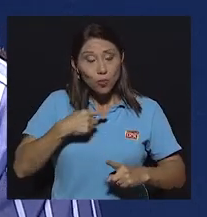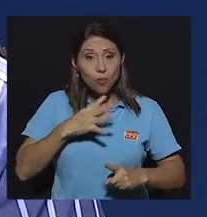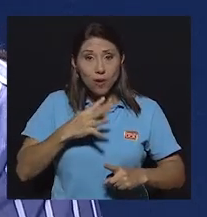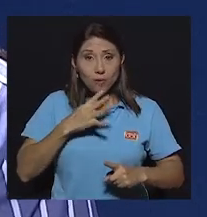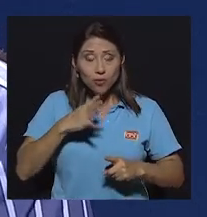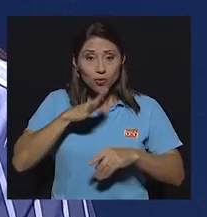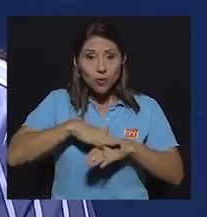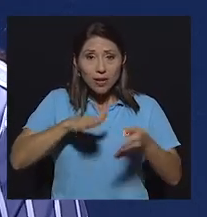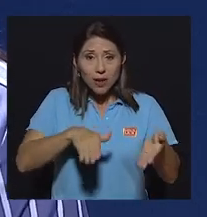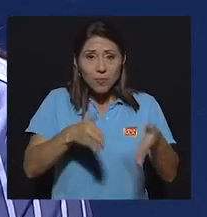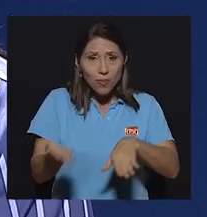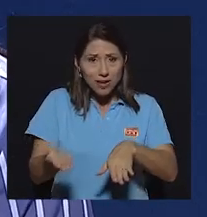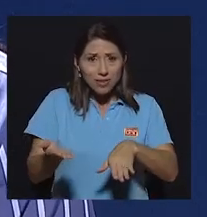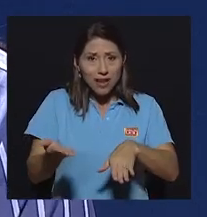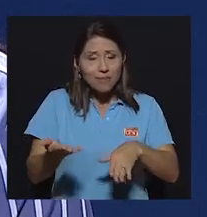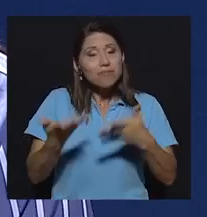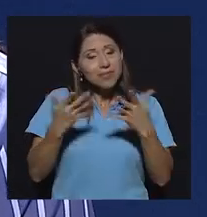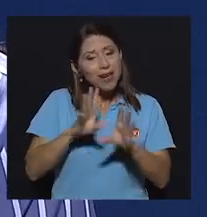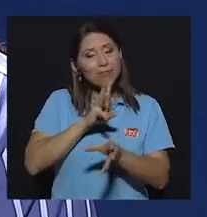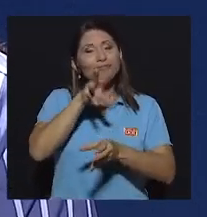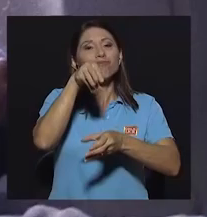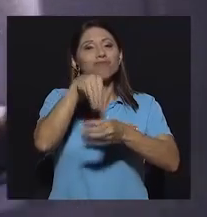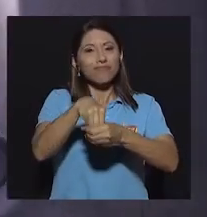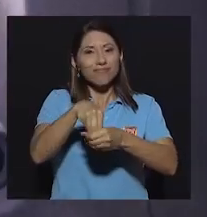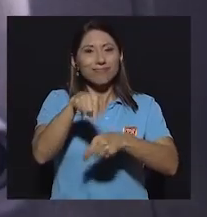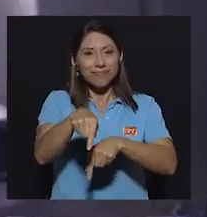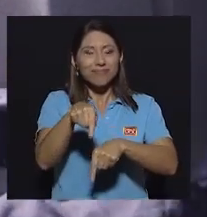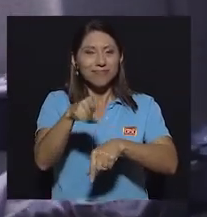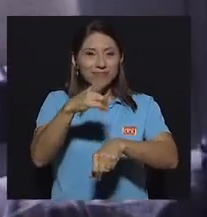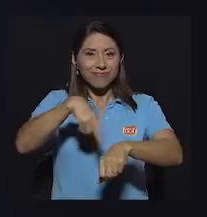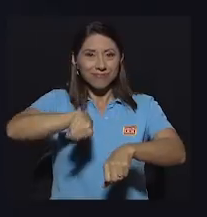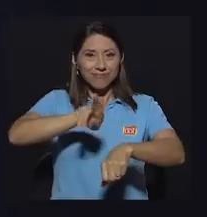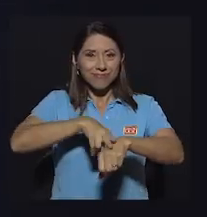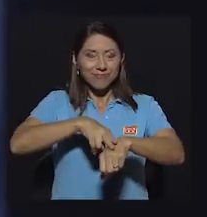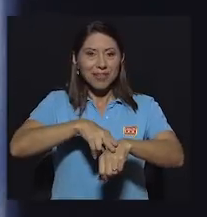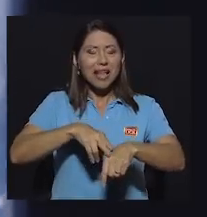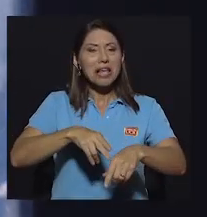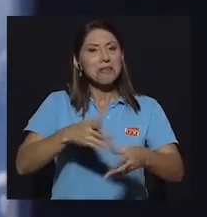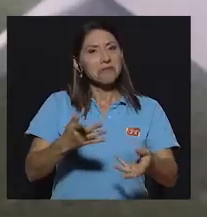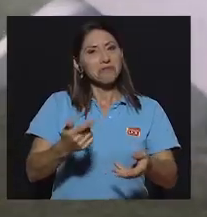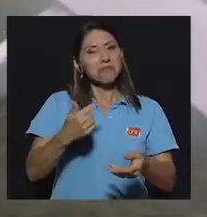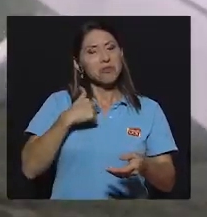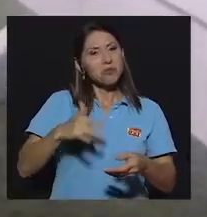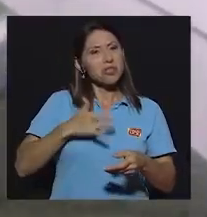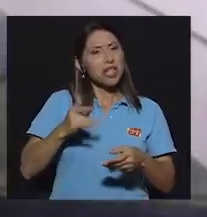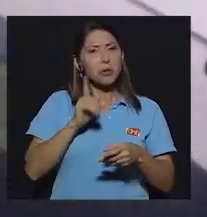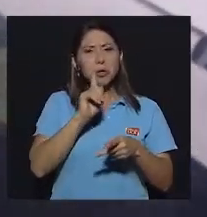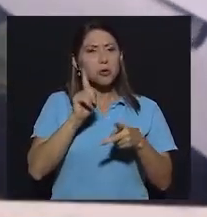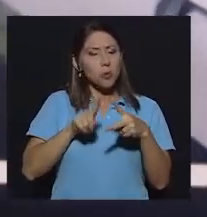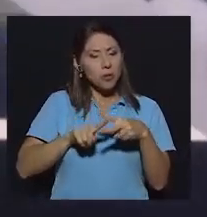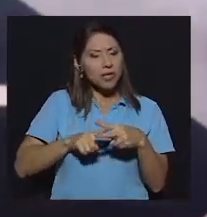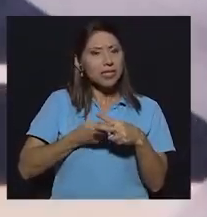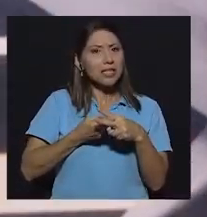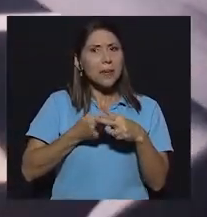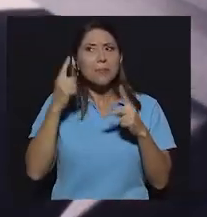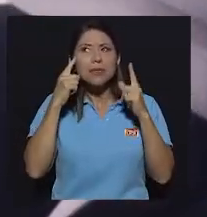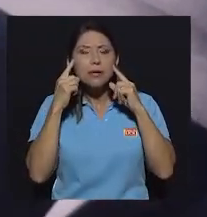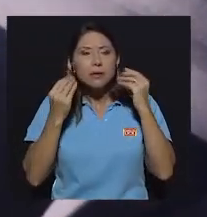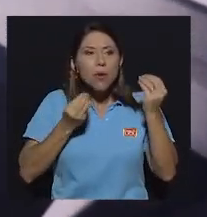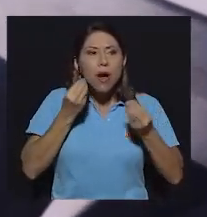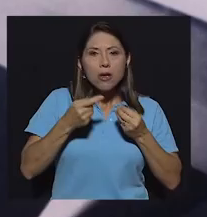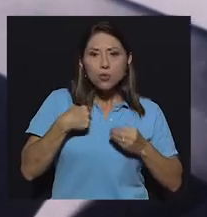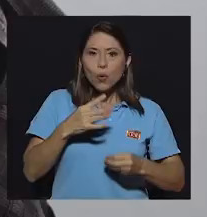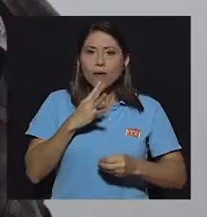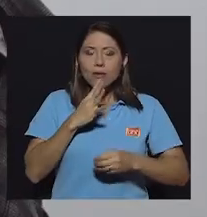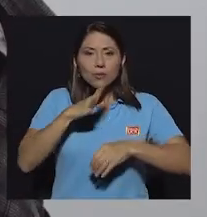inevitablemente termina haciéndolo de por sí. Entonces, no siento que inicié como con esa inquietud de hablar de la muerte y